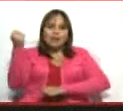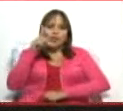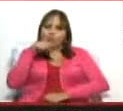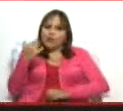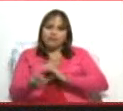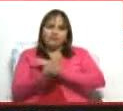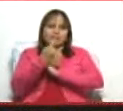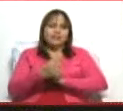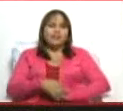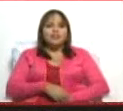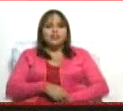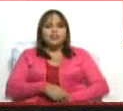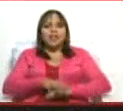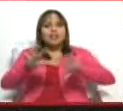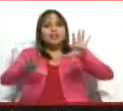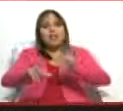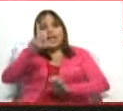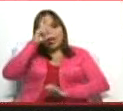10 años.